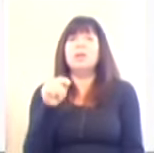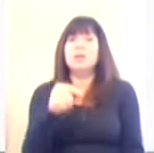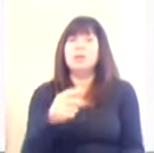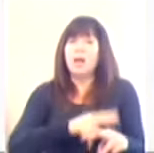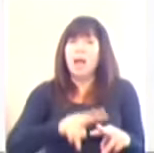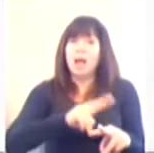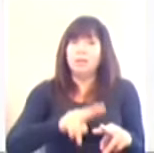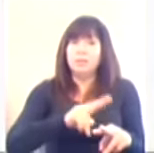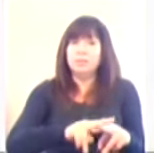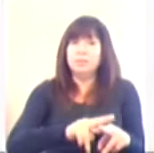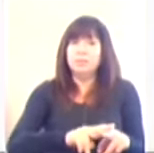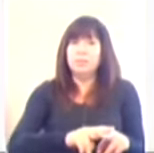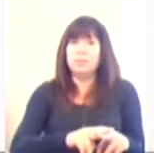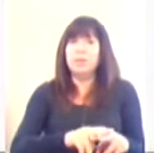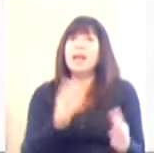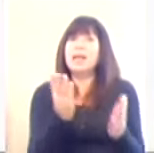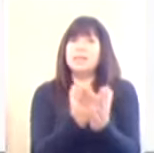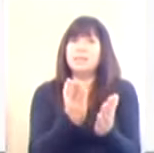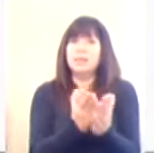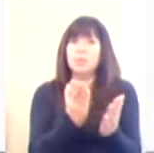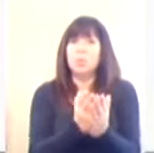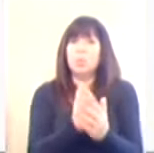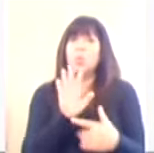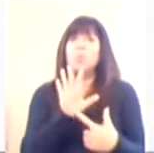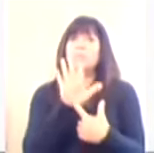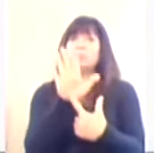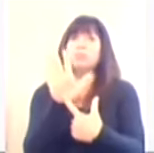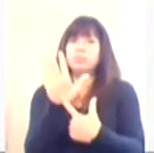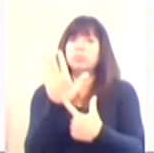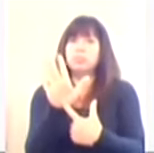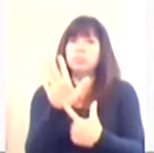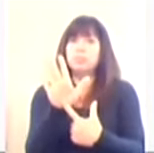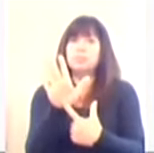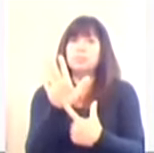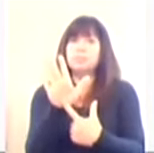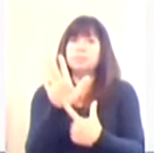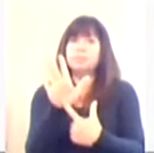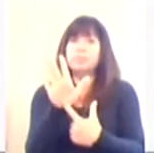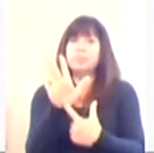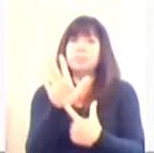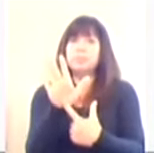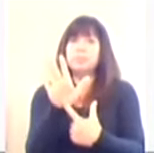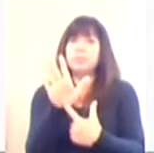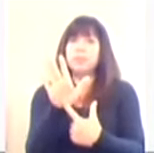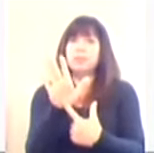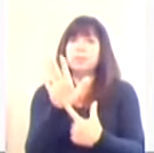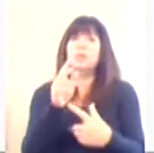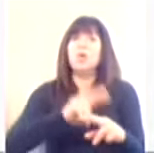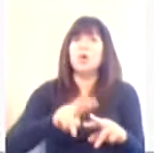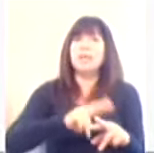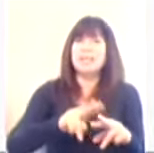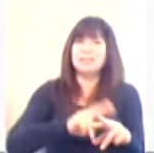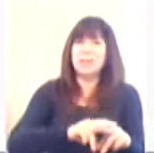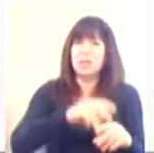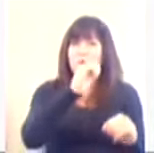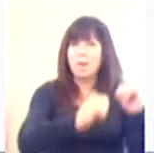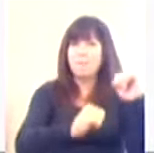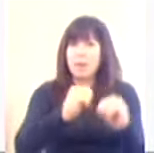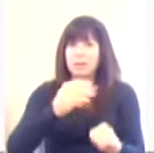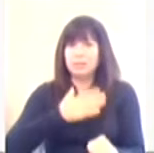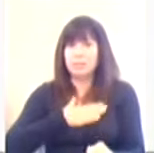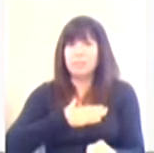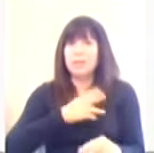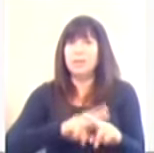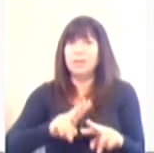más destacadas de este estudio resultan evidentemente, ¿no es cierto?, ser lo que está haciendo el sector generación, ya que lo que ya está ocurriendo a través de las